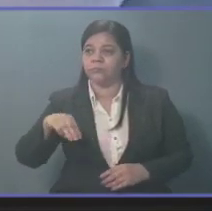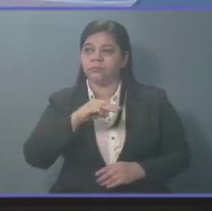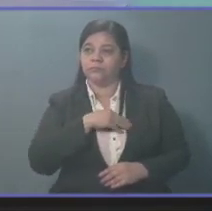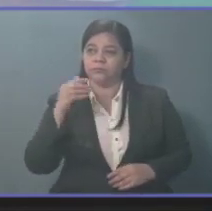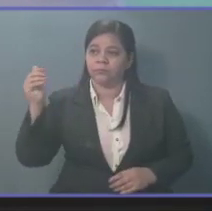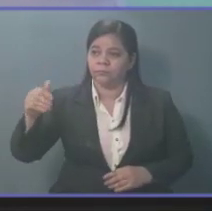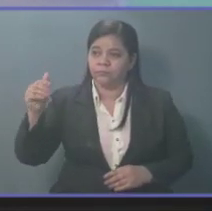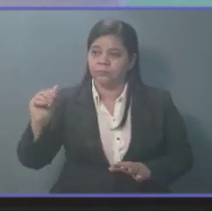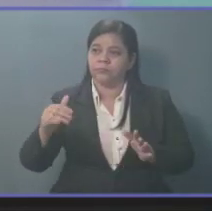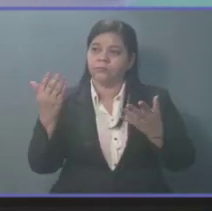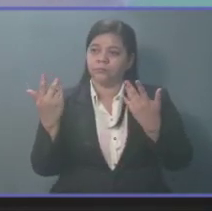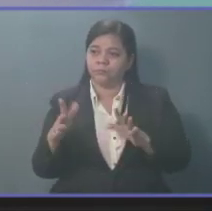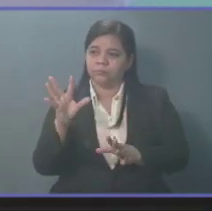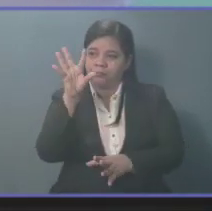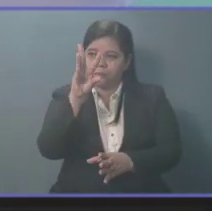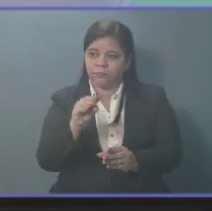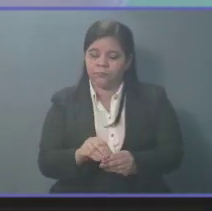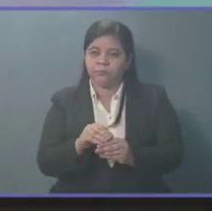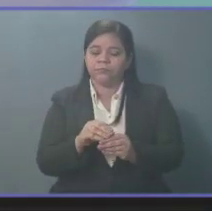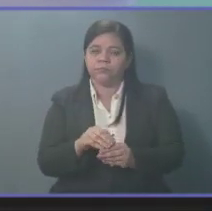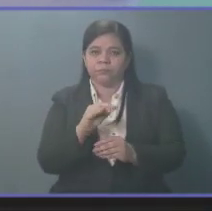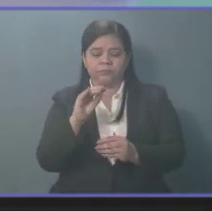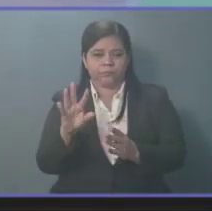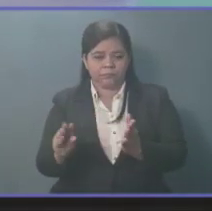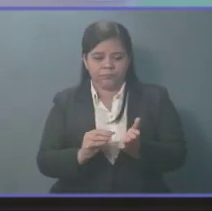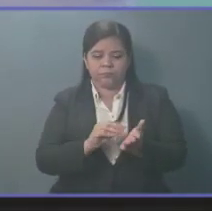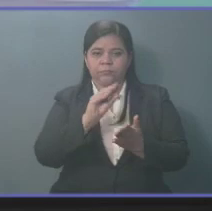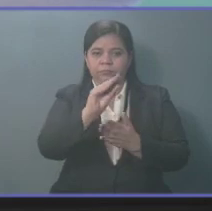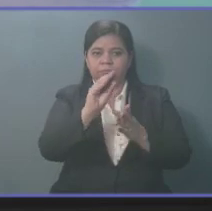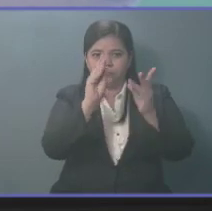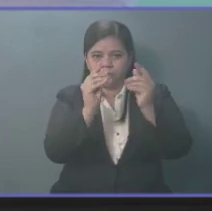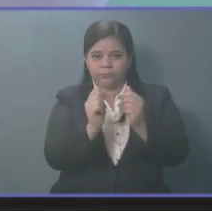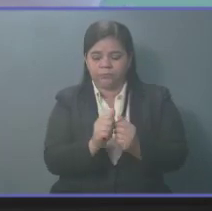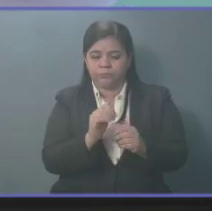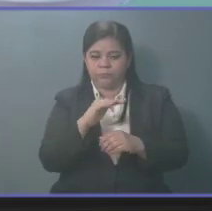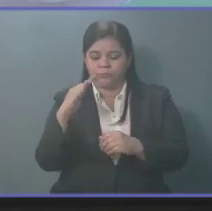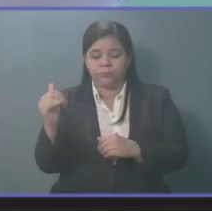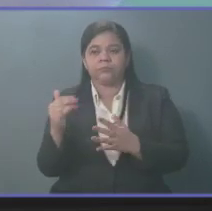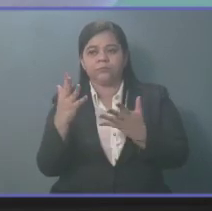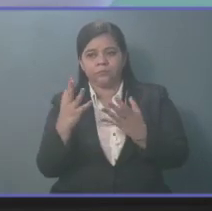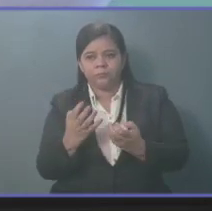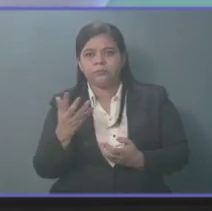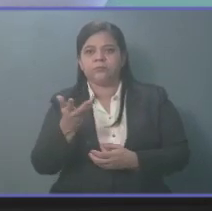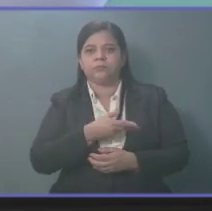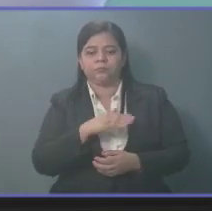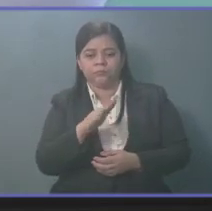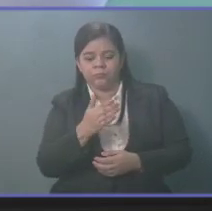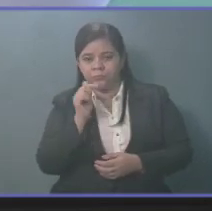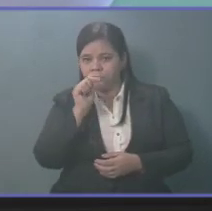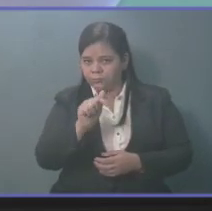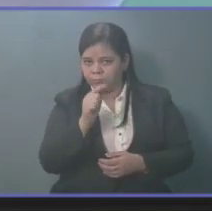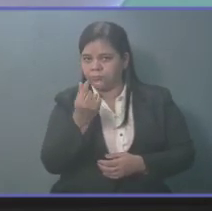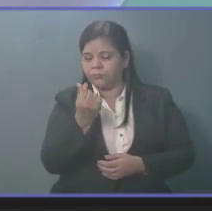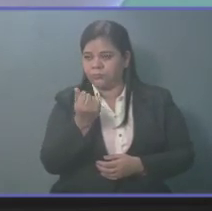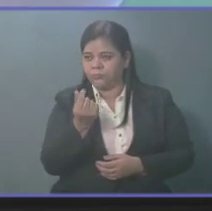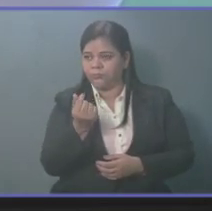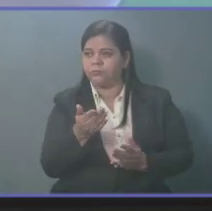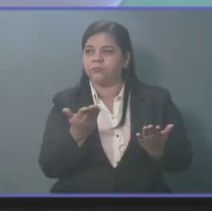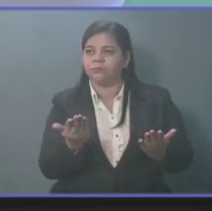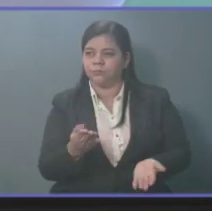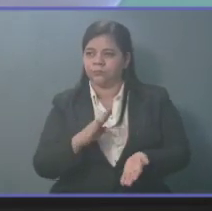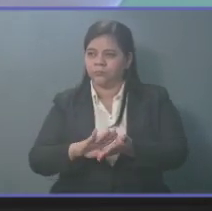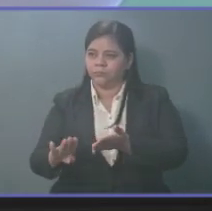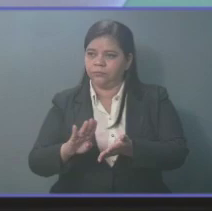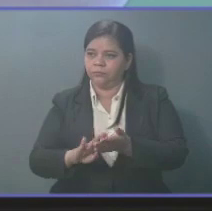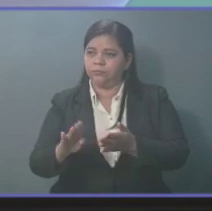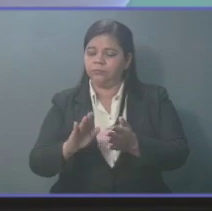ha incorporado la cantidad arriba mencionada y con el fin de que se disponga de ese recurso presupuestario para financiar